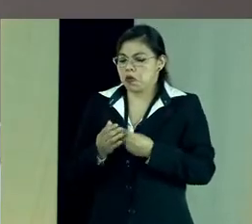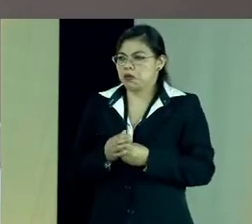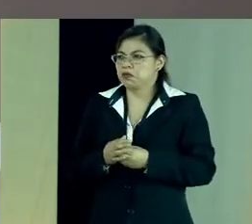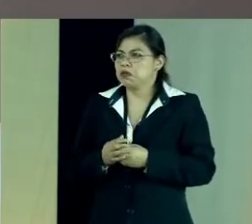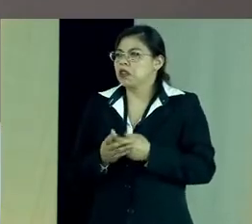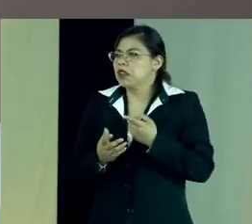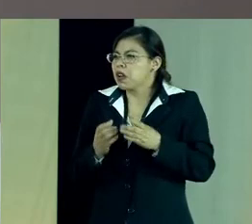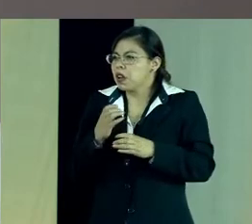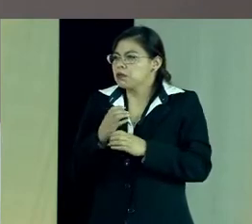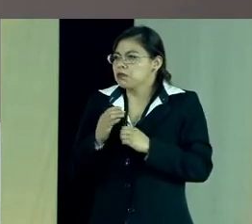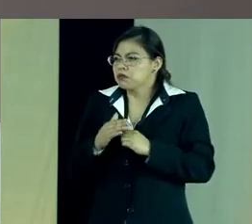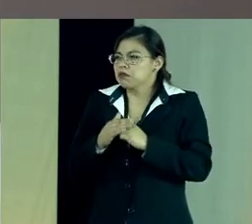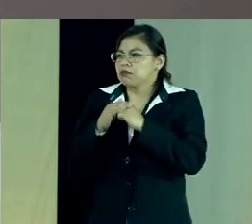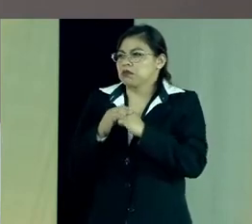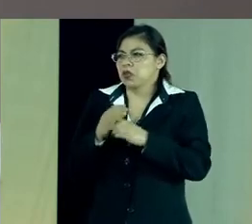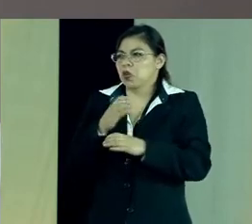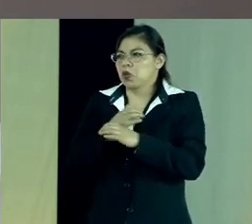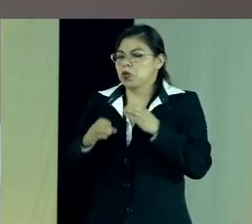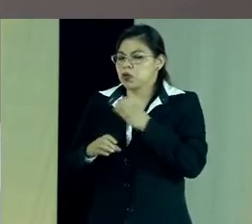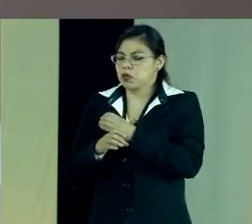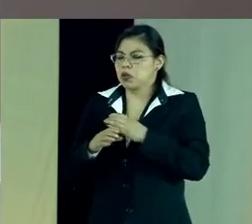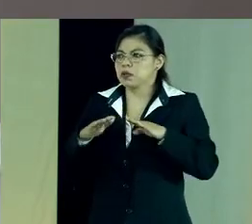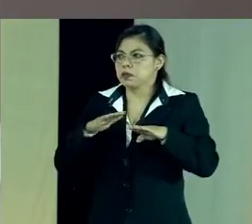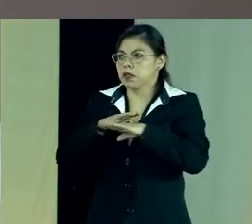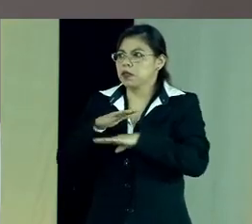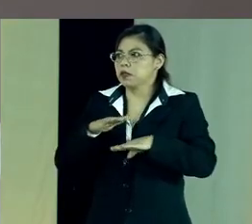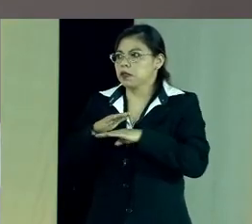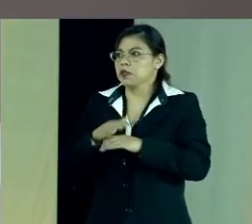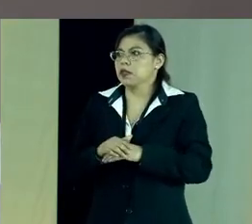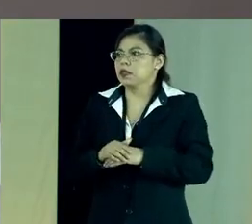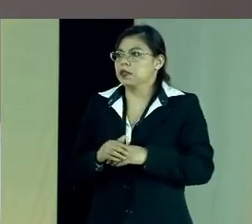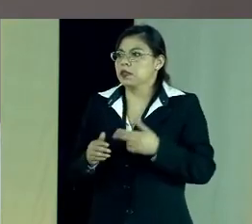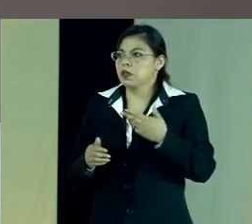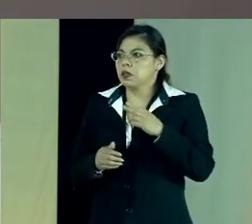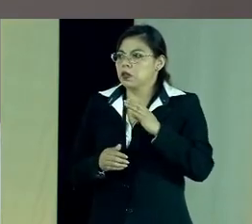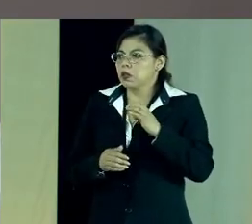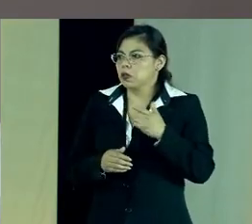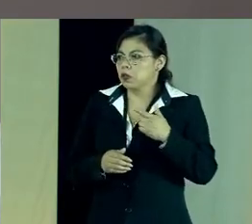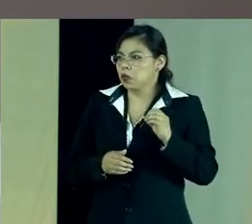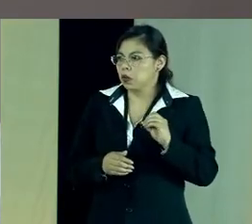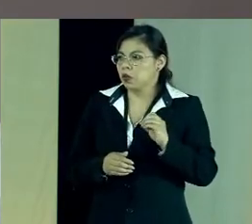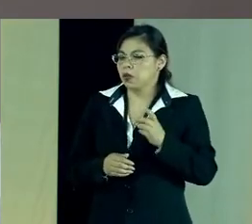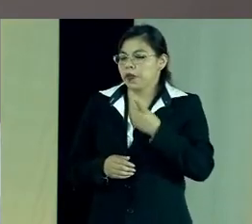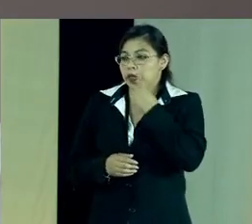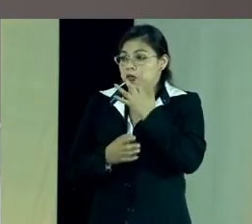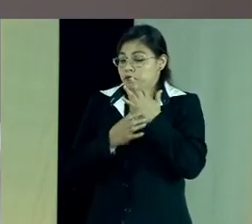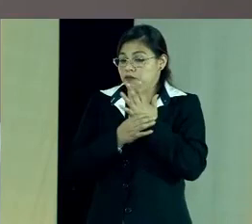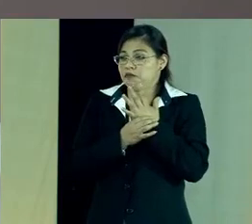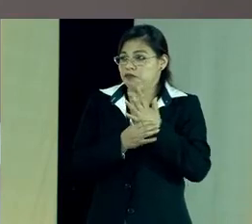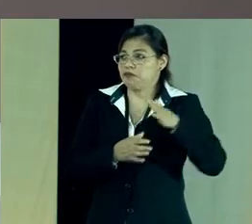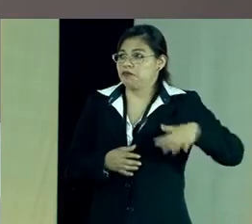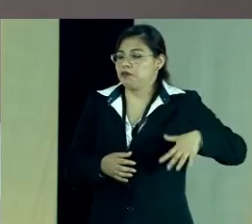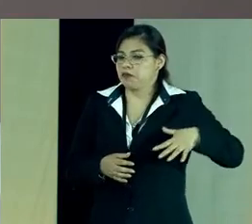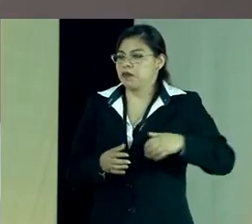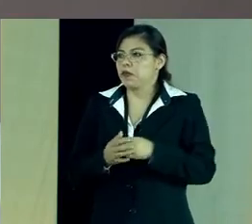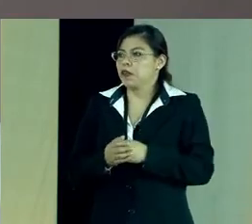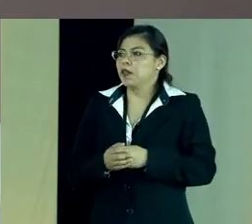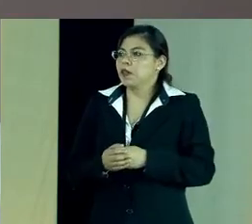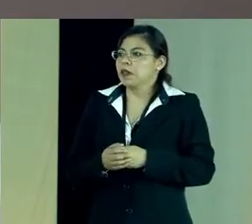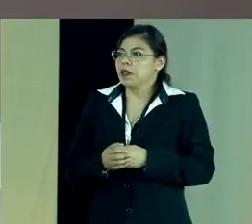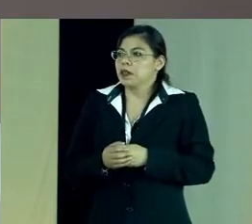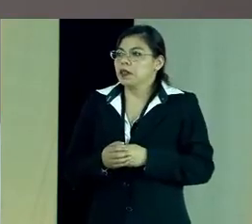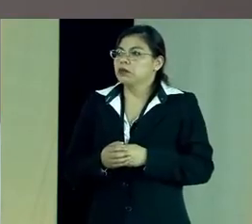las cosas básicas y hugo digo hace algunos minutos ellos habrían forzado